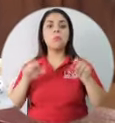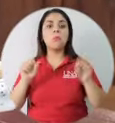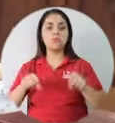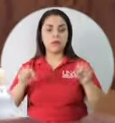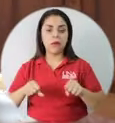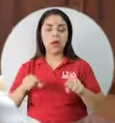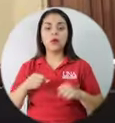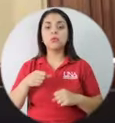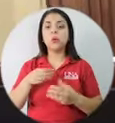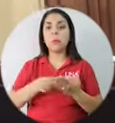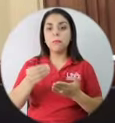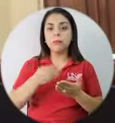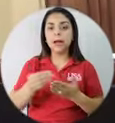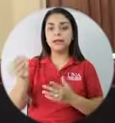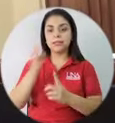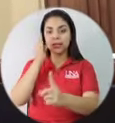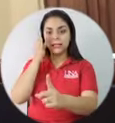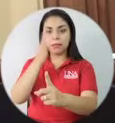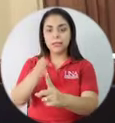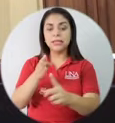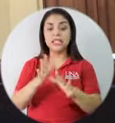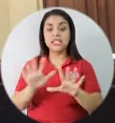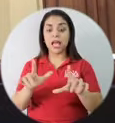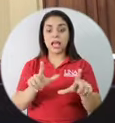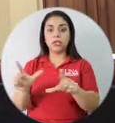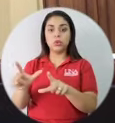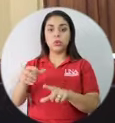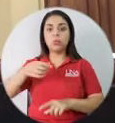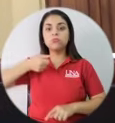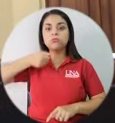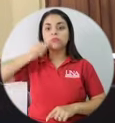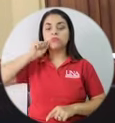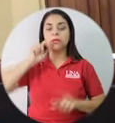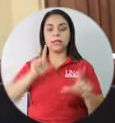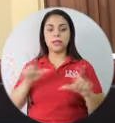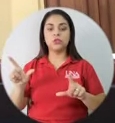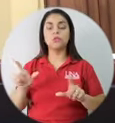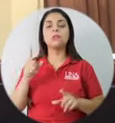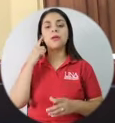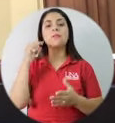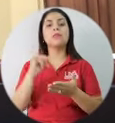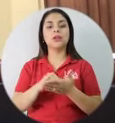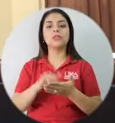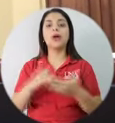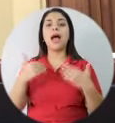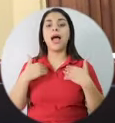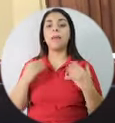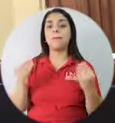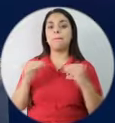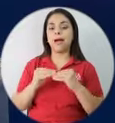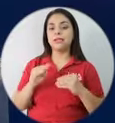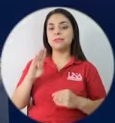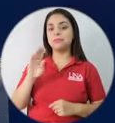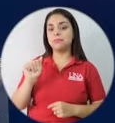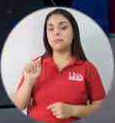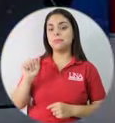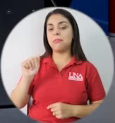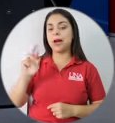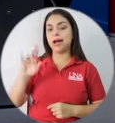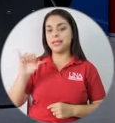posibilidad de consumir directamente in situ el café elaborado, y es donde surge cada vez más esta dinámica de los baristas, de